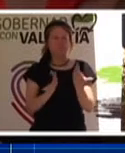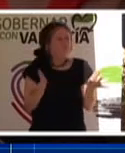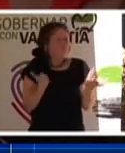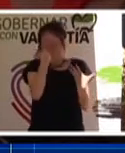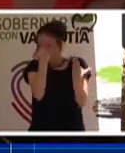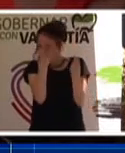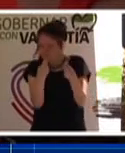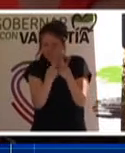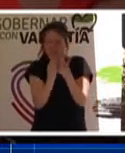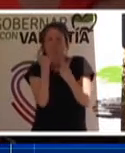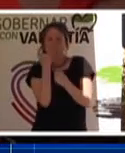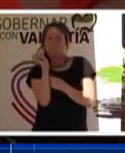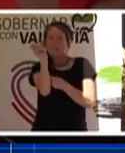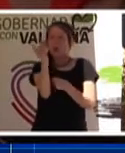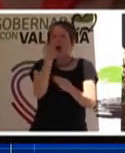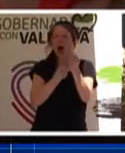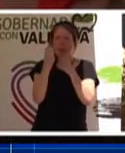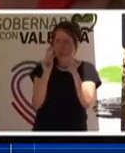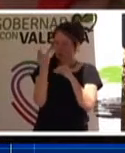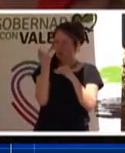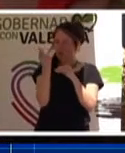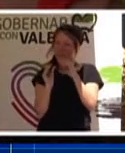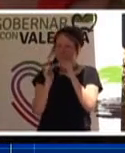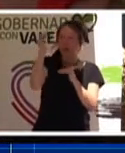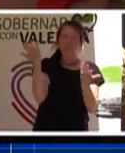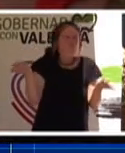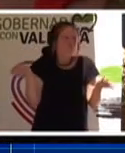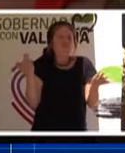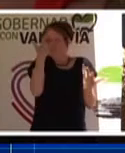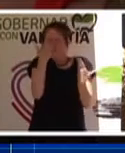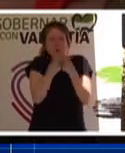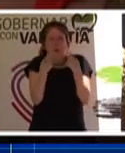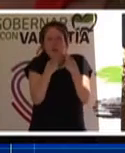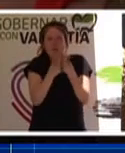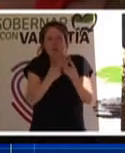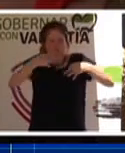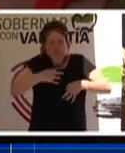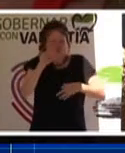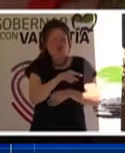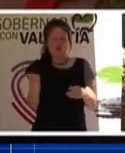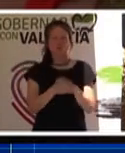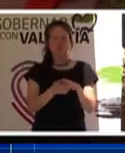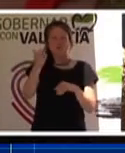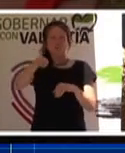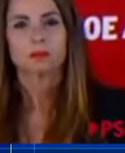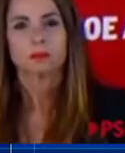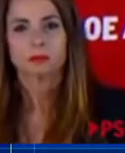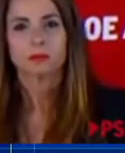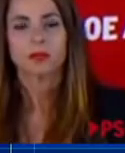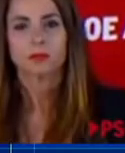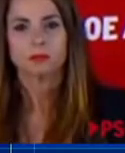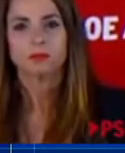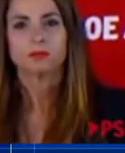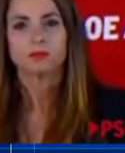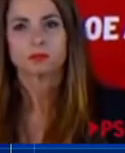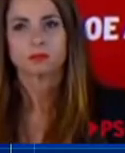sacar un medio que escribe en español en Israel o en Miami y ya está, y ahí tenemos la encuesta. ¿Y quién va a ir contra ese